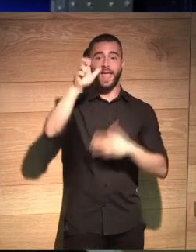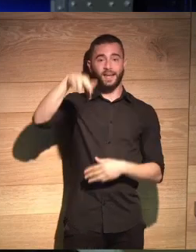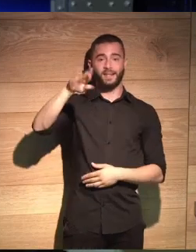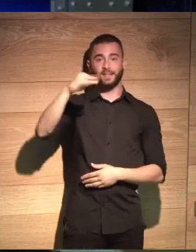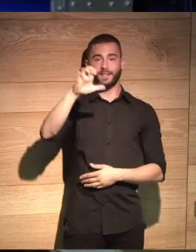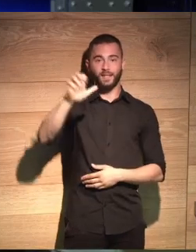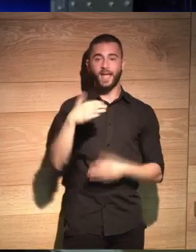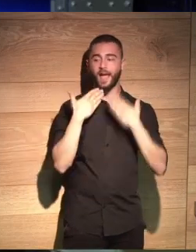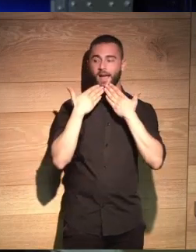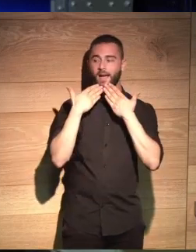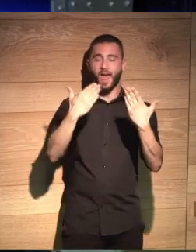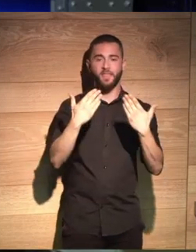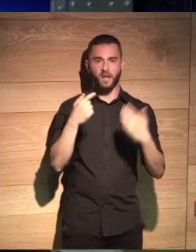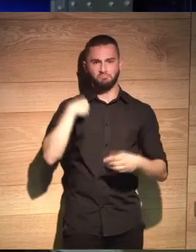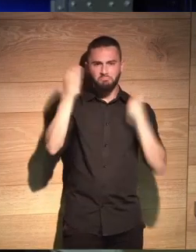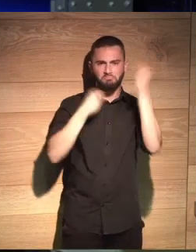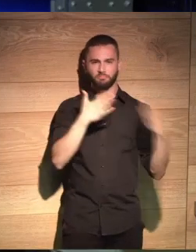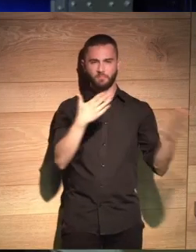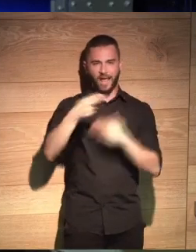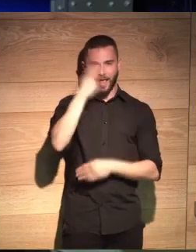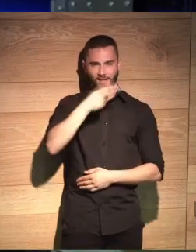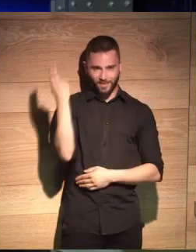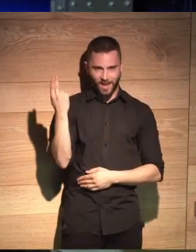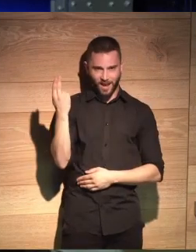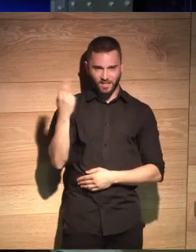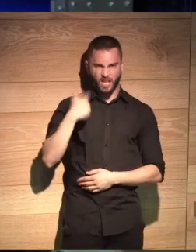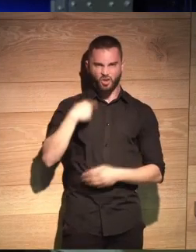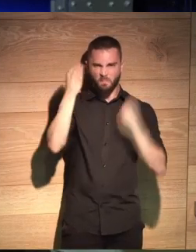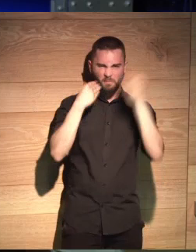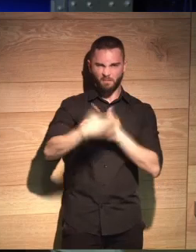Enrique. Yo creo que ha sido una conversación muy interesante y que se